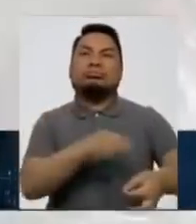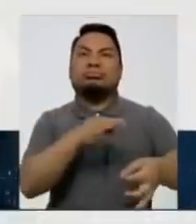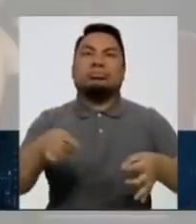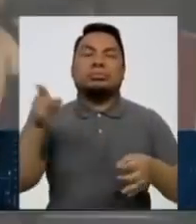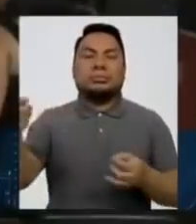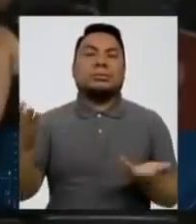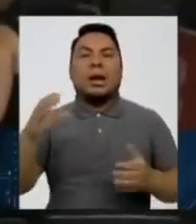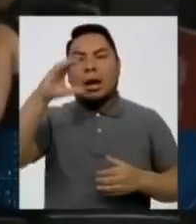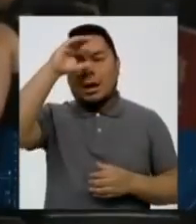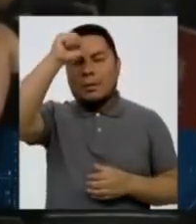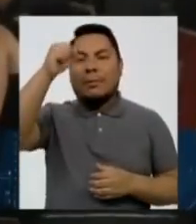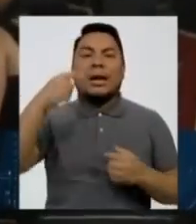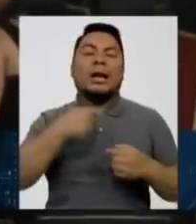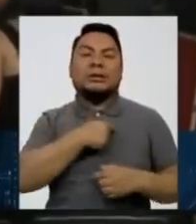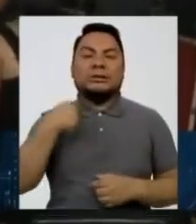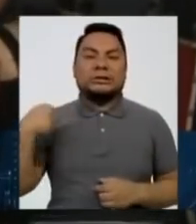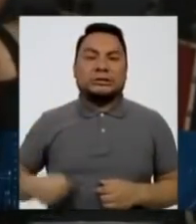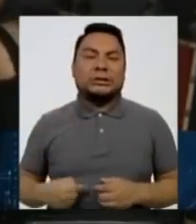China.